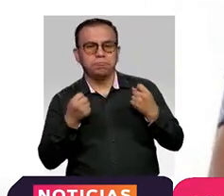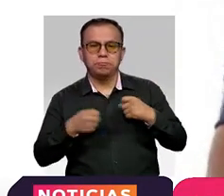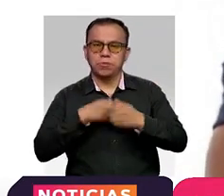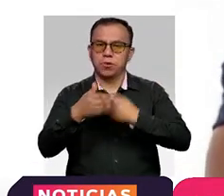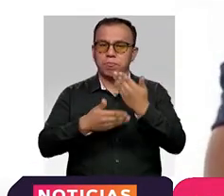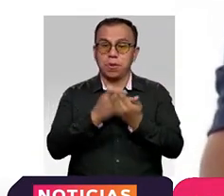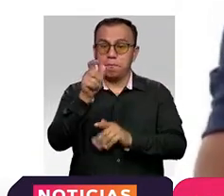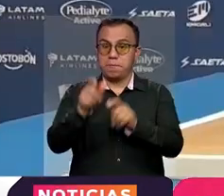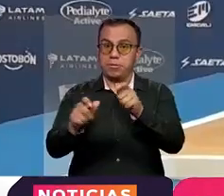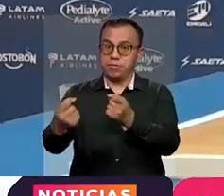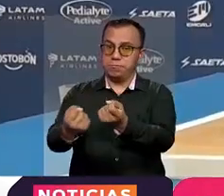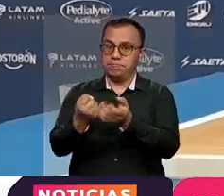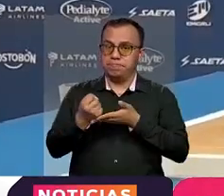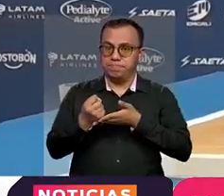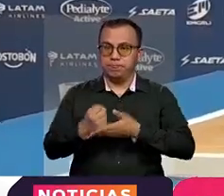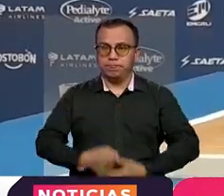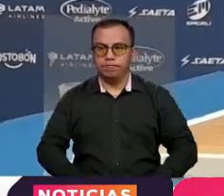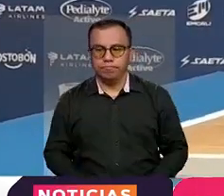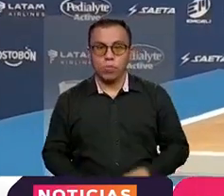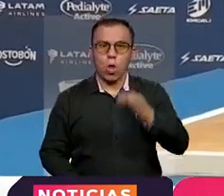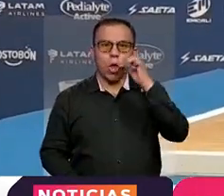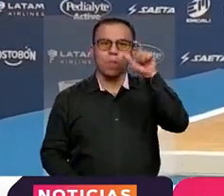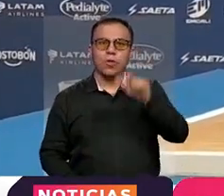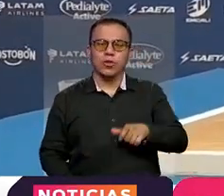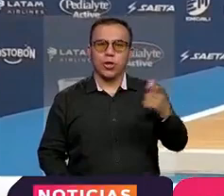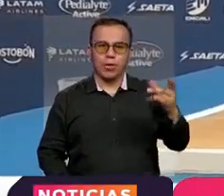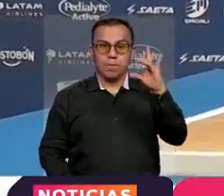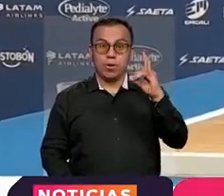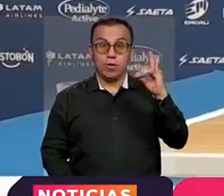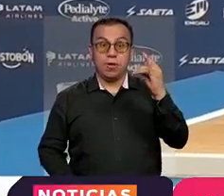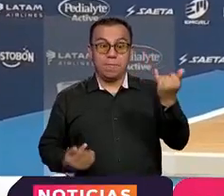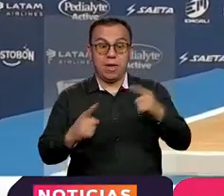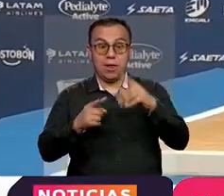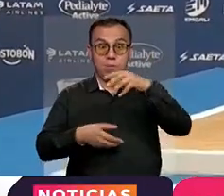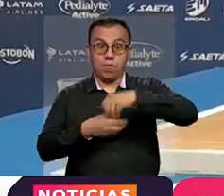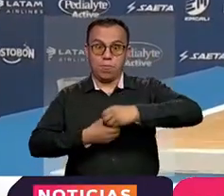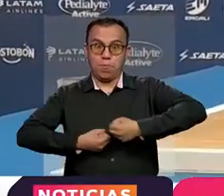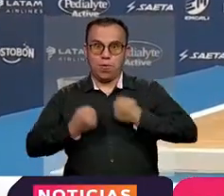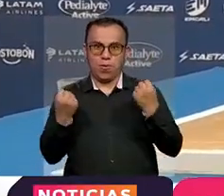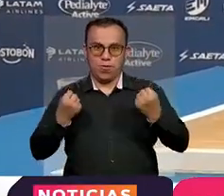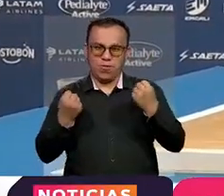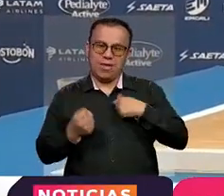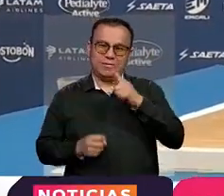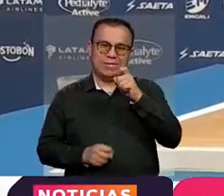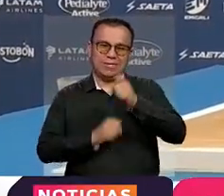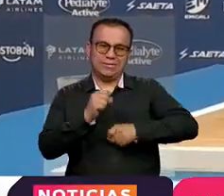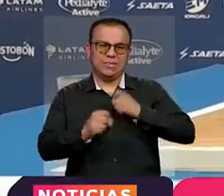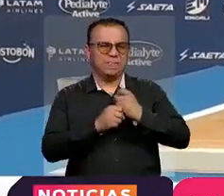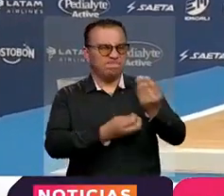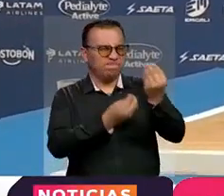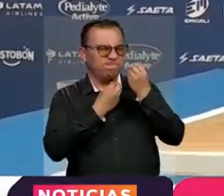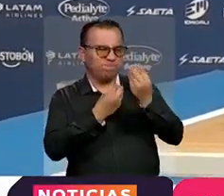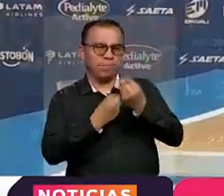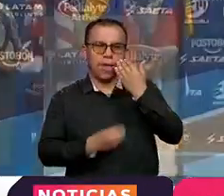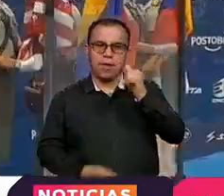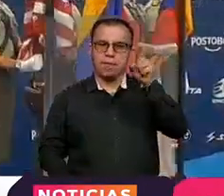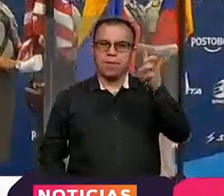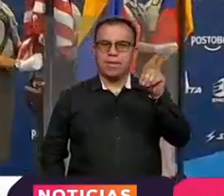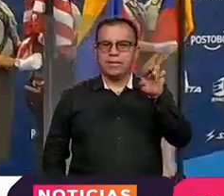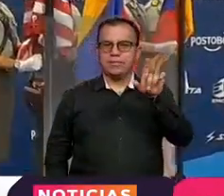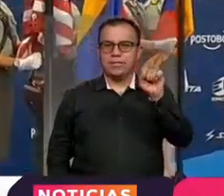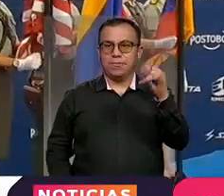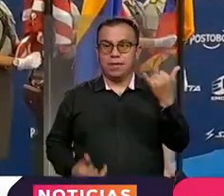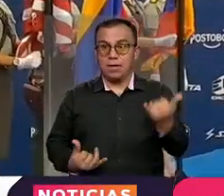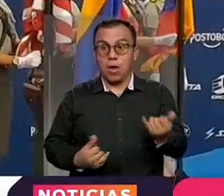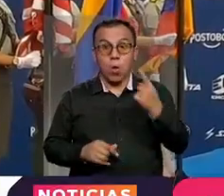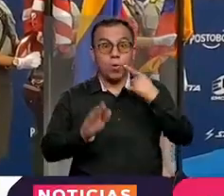las personas que me ayudaron. Steven nació en Bolívar, pero compite por Bogotá hace 6 años, formado deportivamente por María Isabel Urrutia.